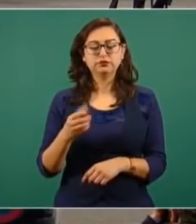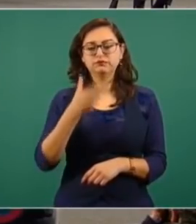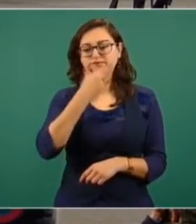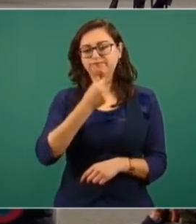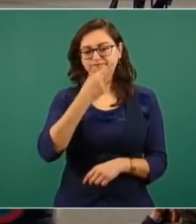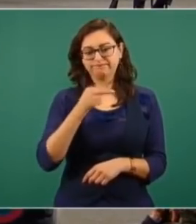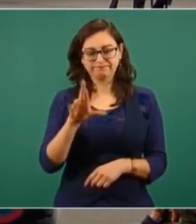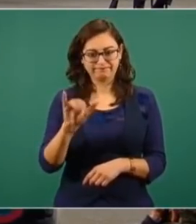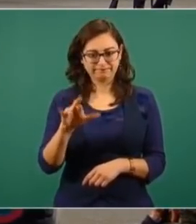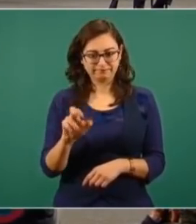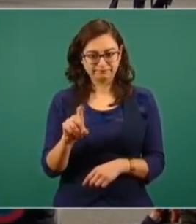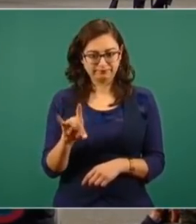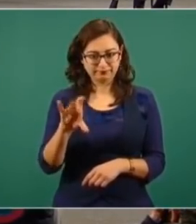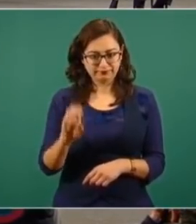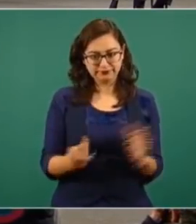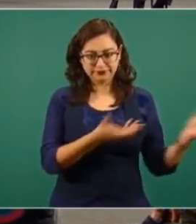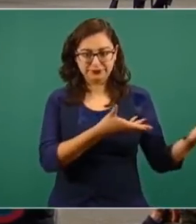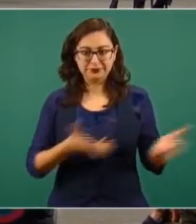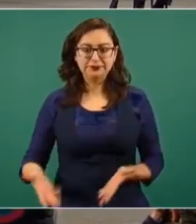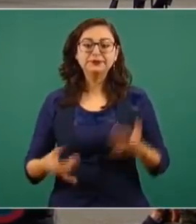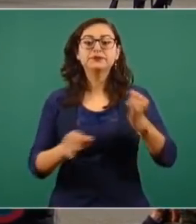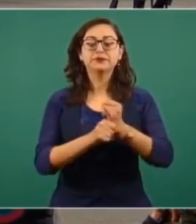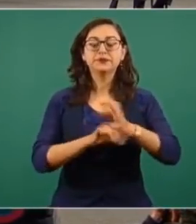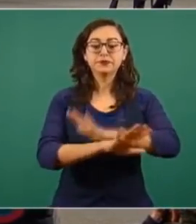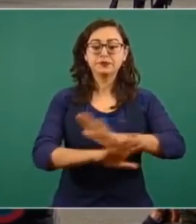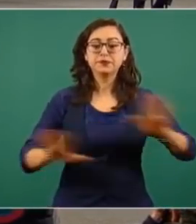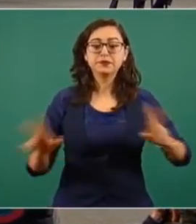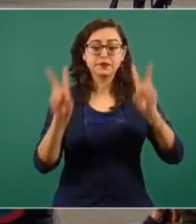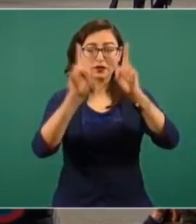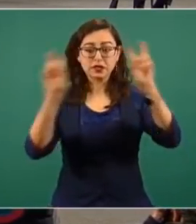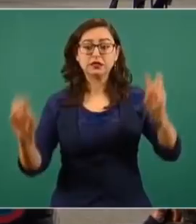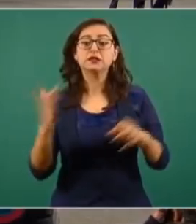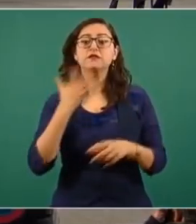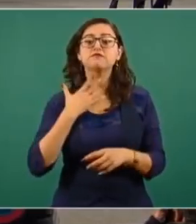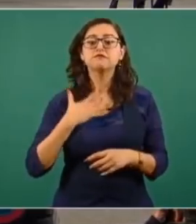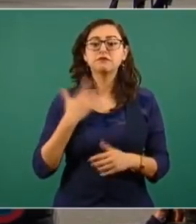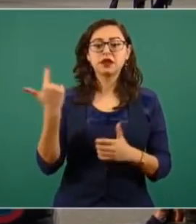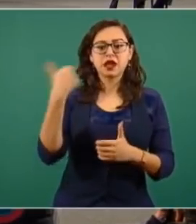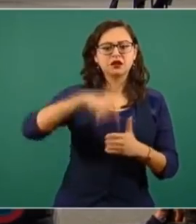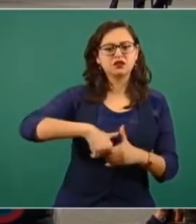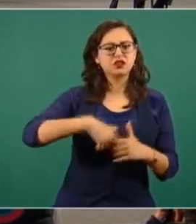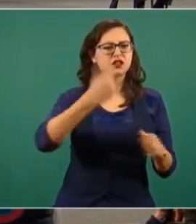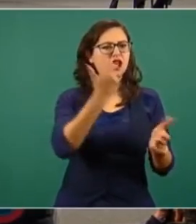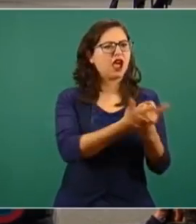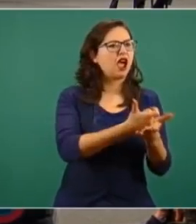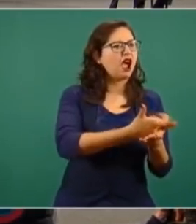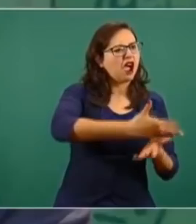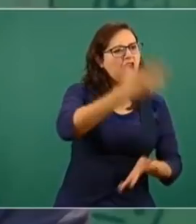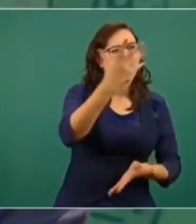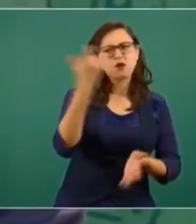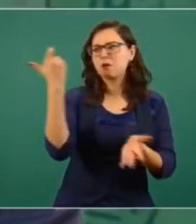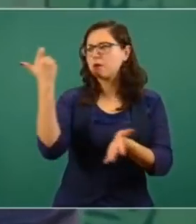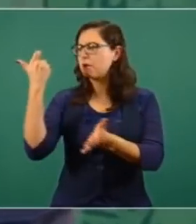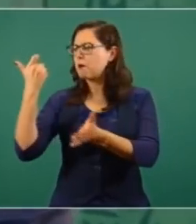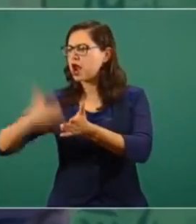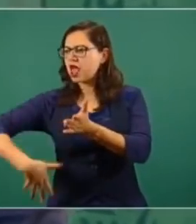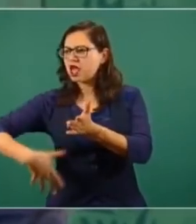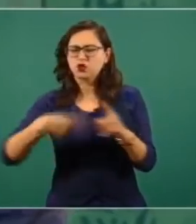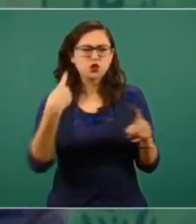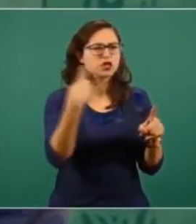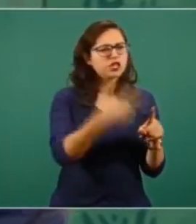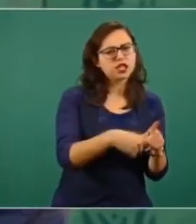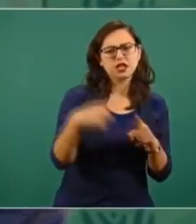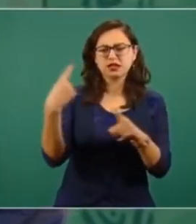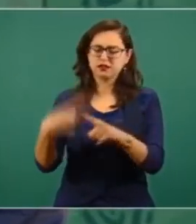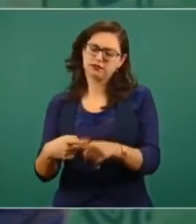Ricardo Sheffield va a informarnos sobre quién es quién en los precios de los energéticos, como lo